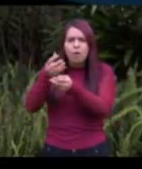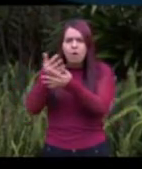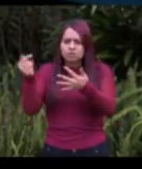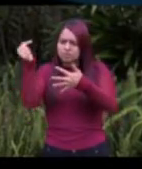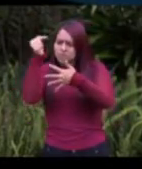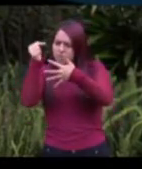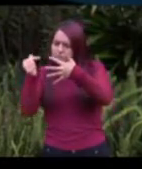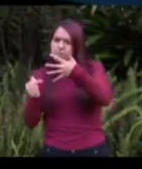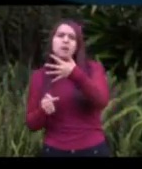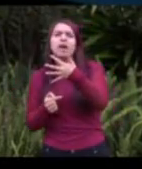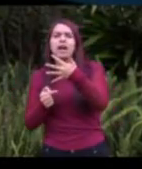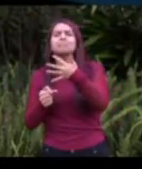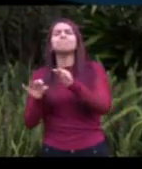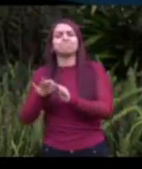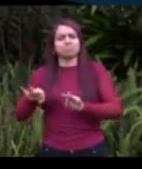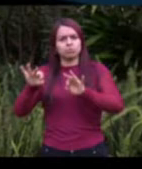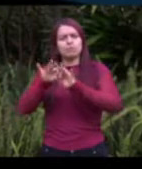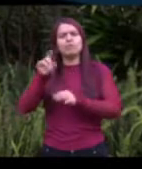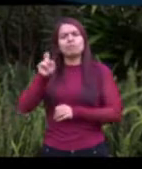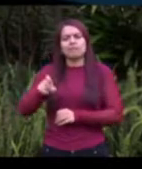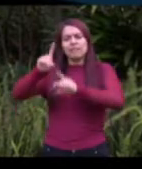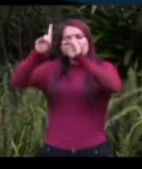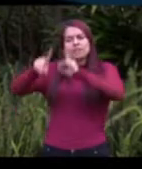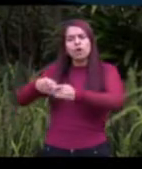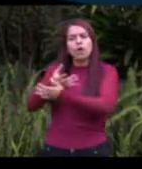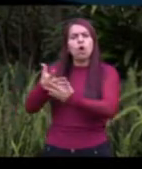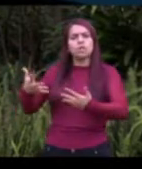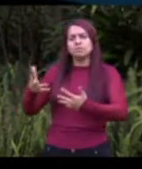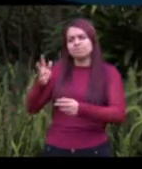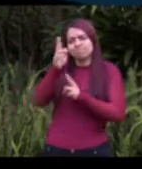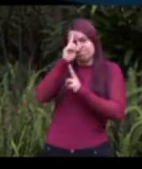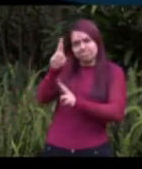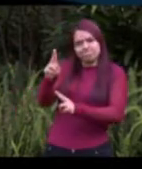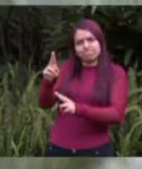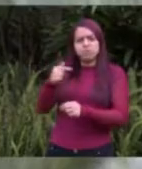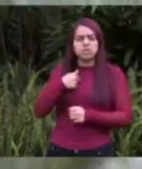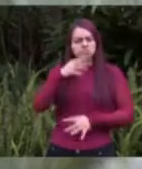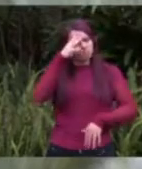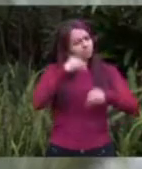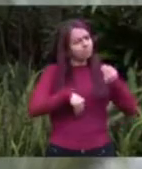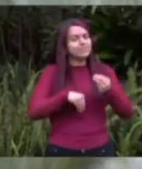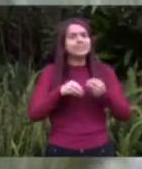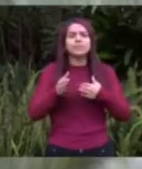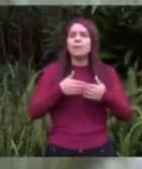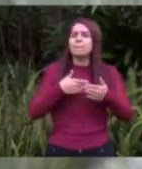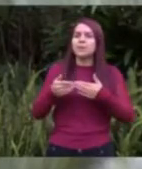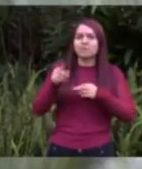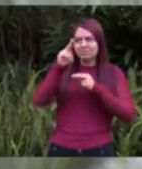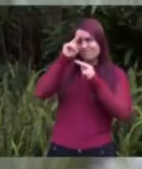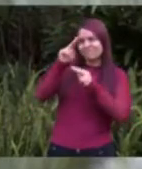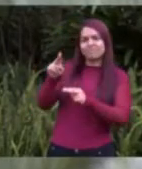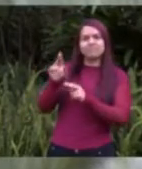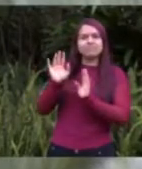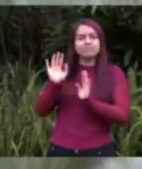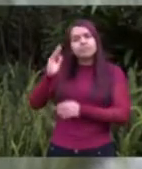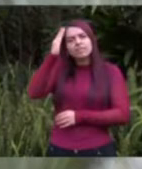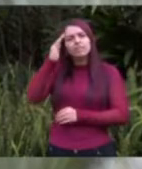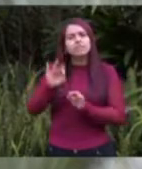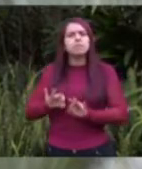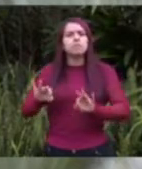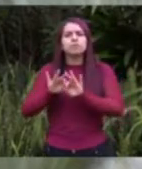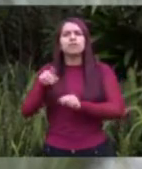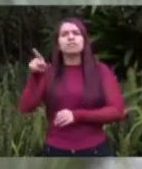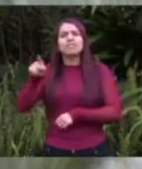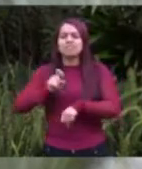necesariamente no solo el respeto de sus decisiones, independientemente de que no se compartan, sino la necesidad de que se mantenga